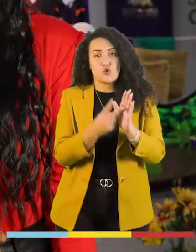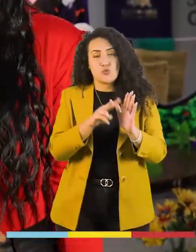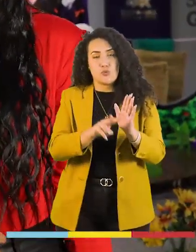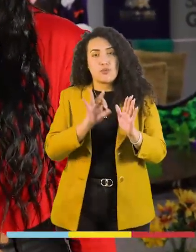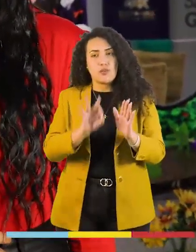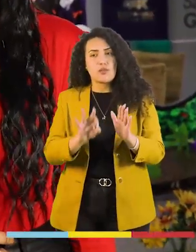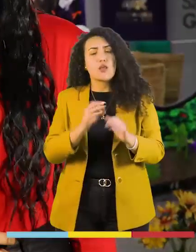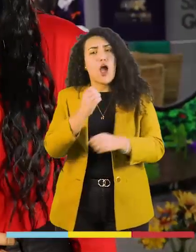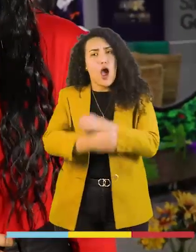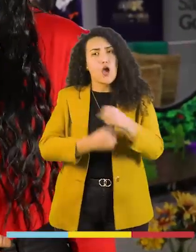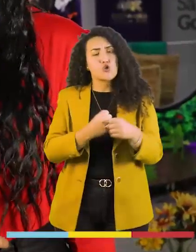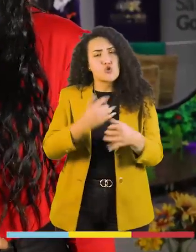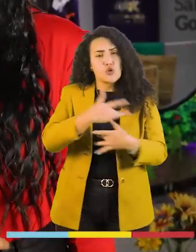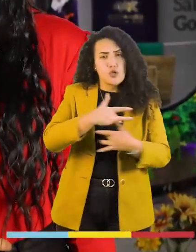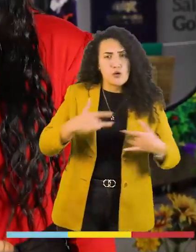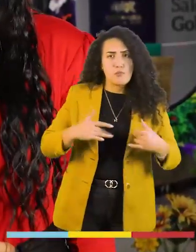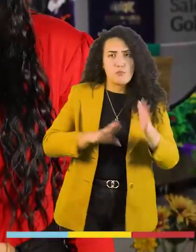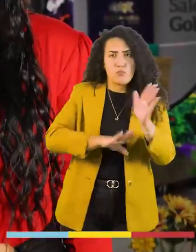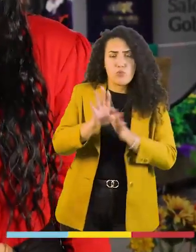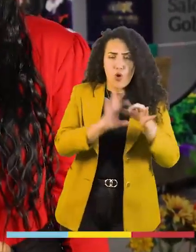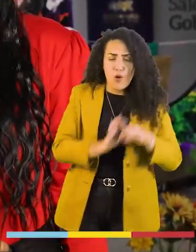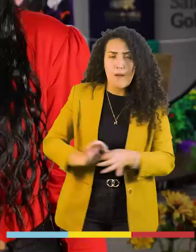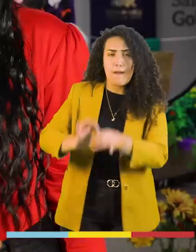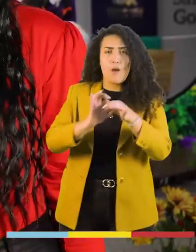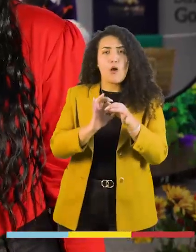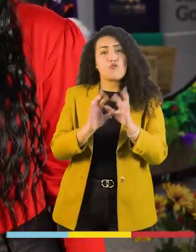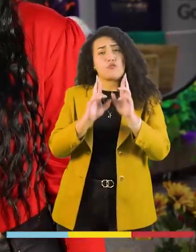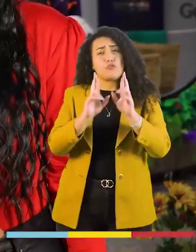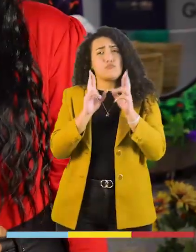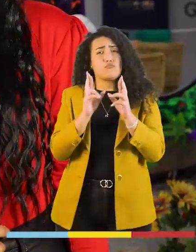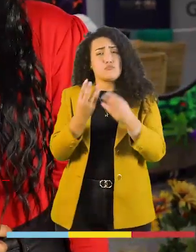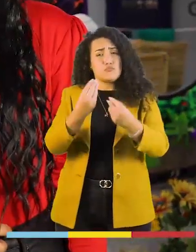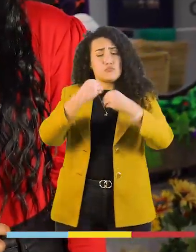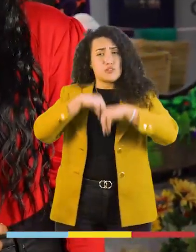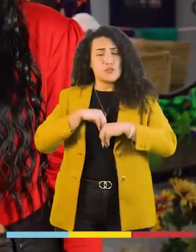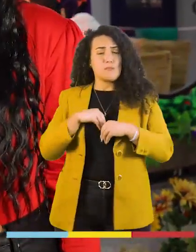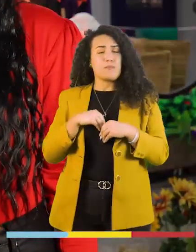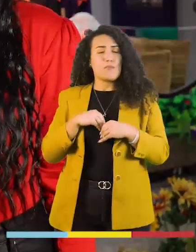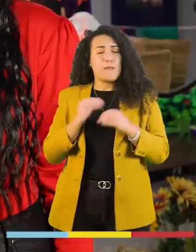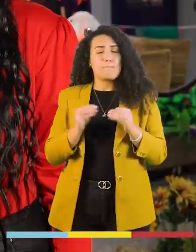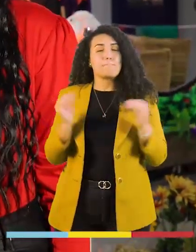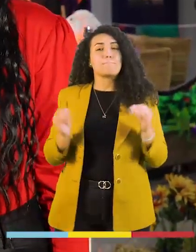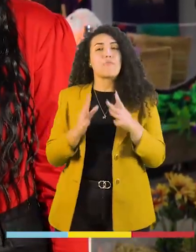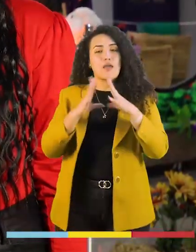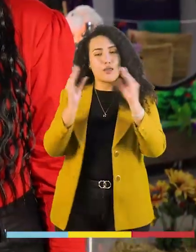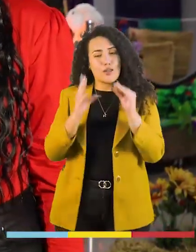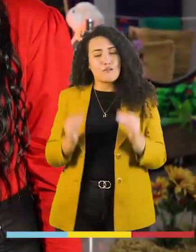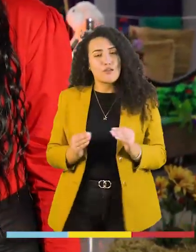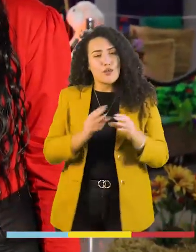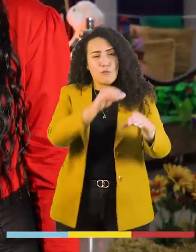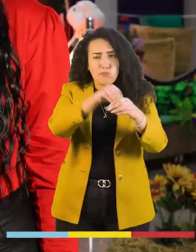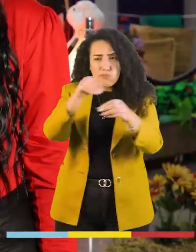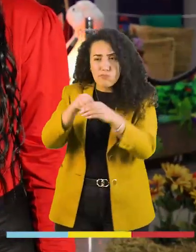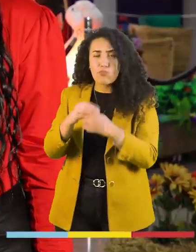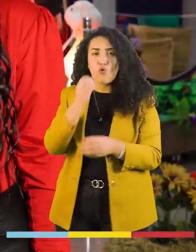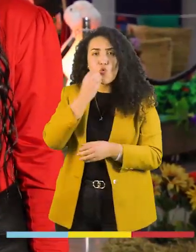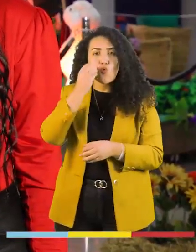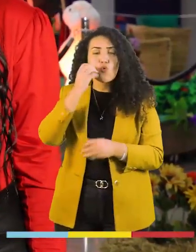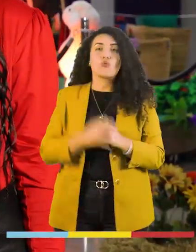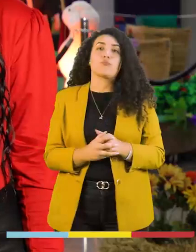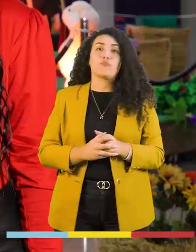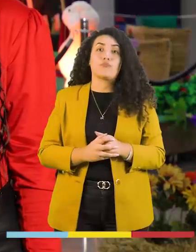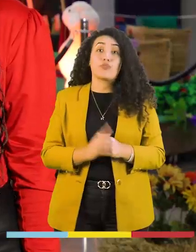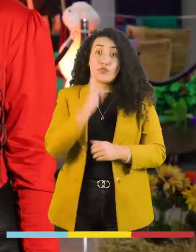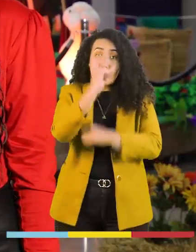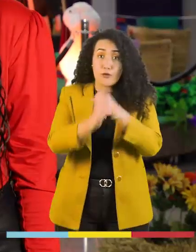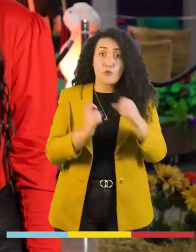sea un año lleno de salud, bienestar, prosperidad y unión. Y por supuesto, que la magia de la Navidad permanezca siempre en sus